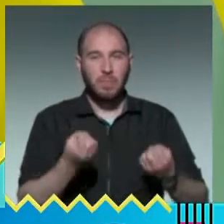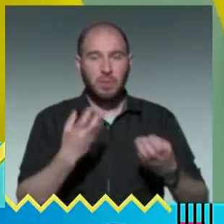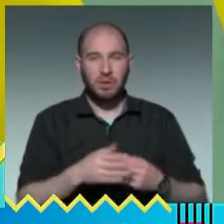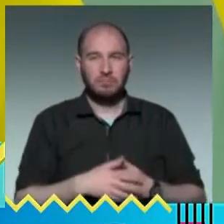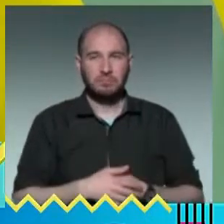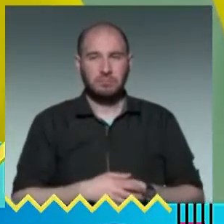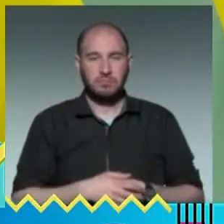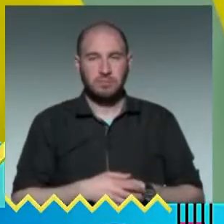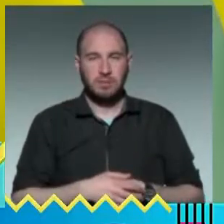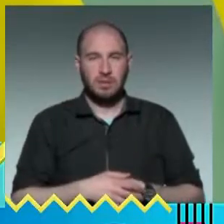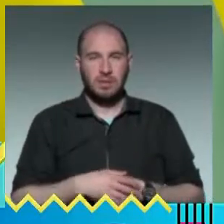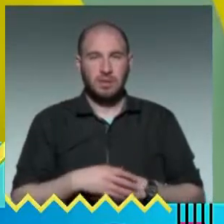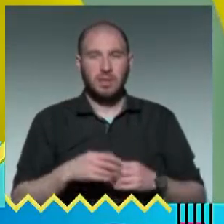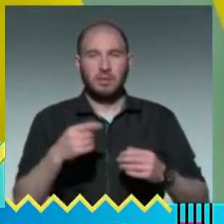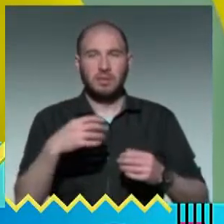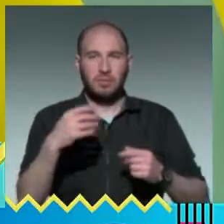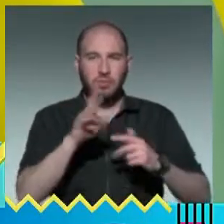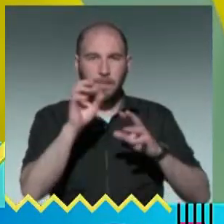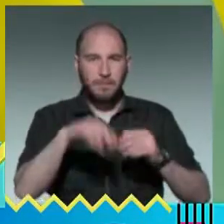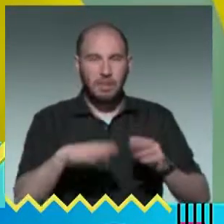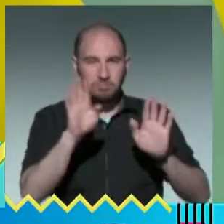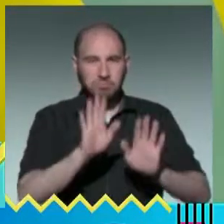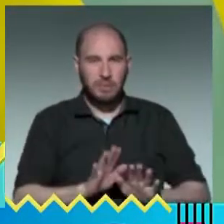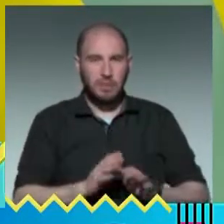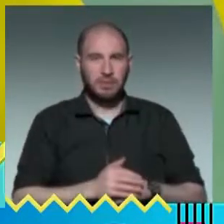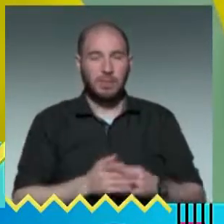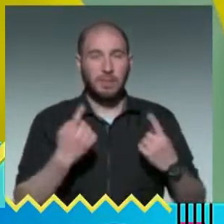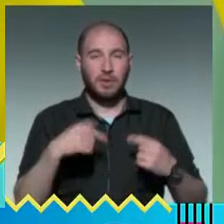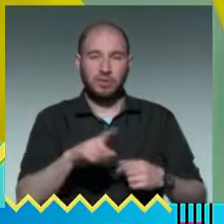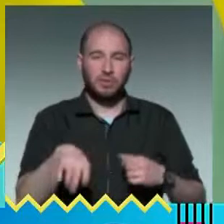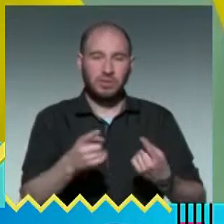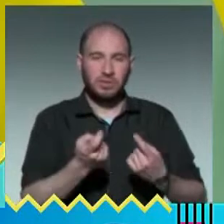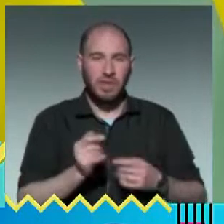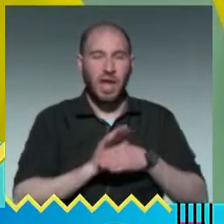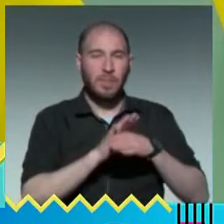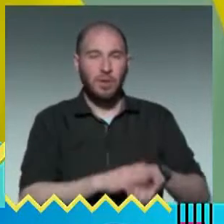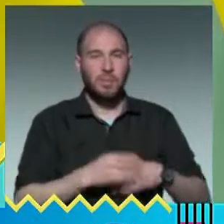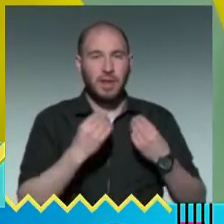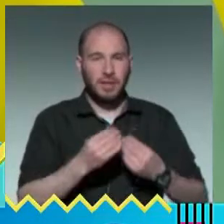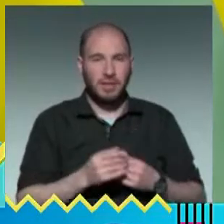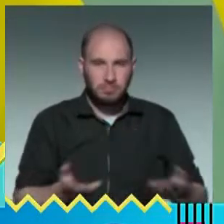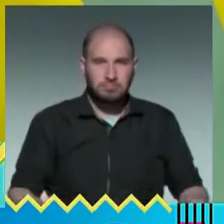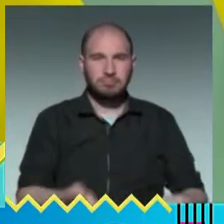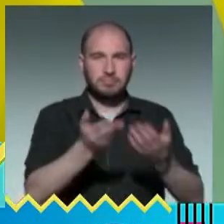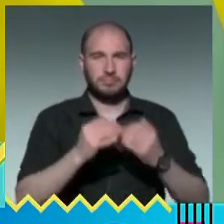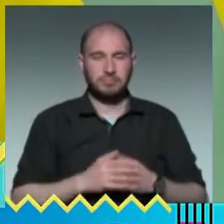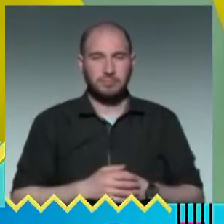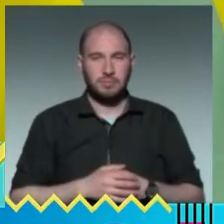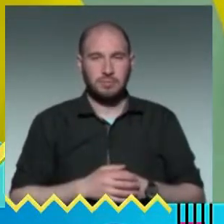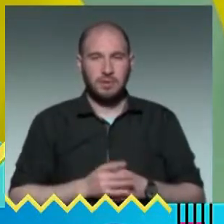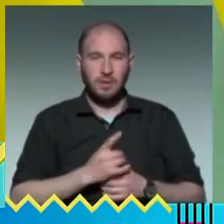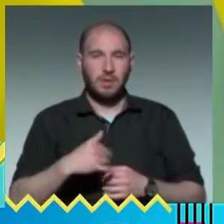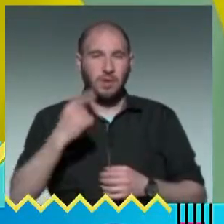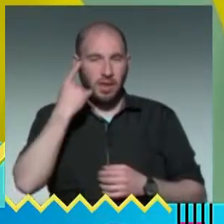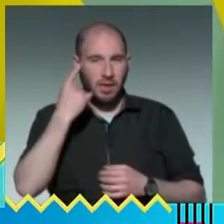toda la currícula, digamos, se armó el plan de estudio, pero necesitamos un apoyo para impulsarlo y creemos